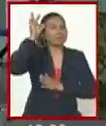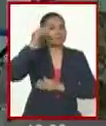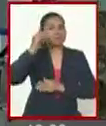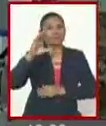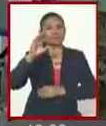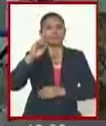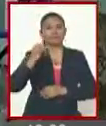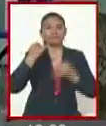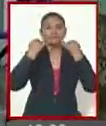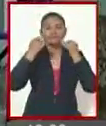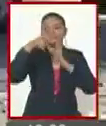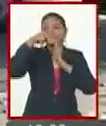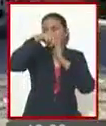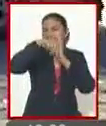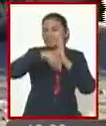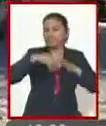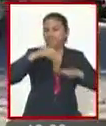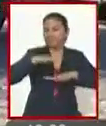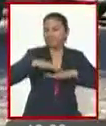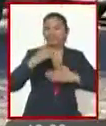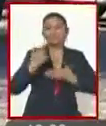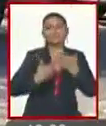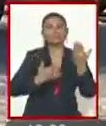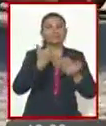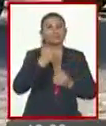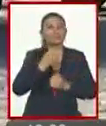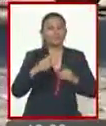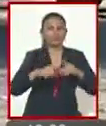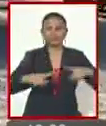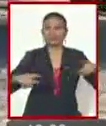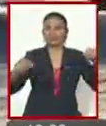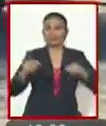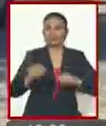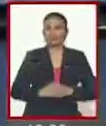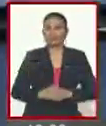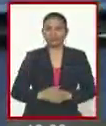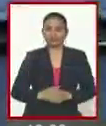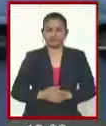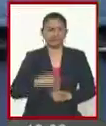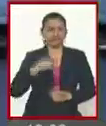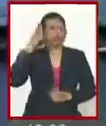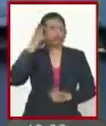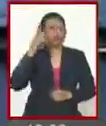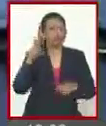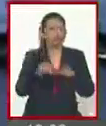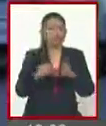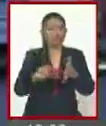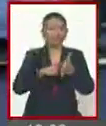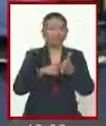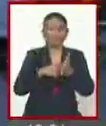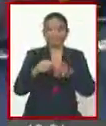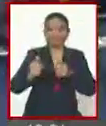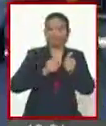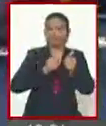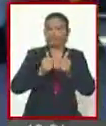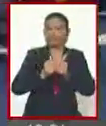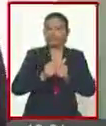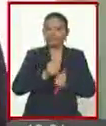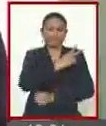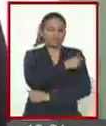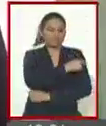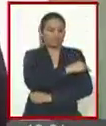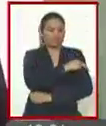la CRE para que informe detalladamente sobre lo sucedido en el hospital japonés y sus causas, y lo propio se exigió a la administración del